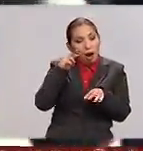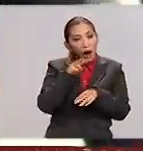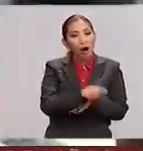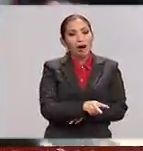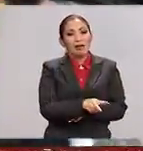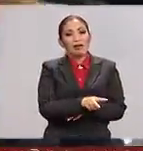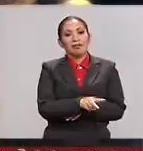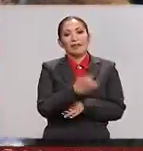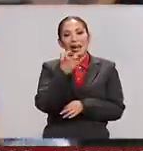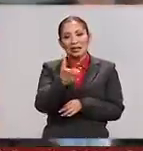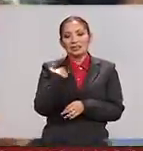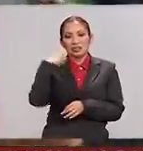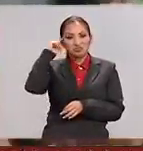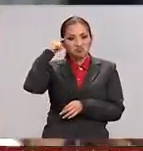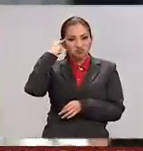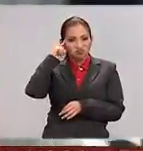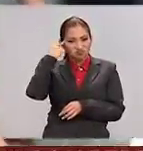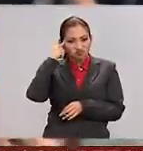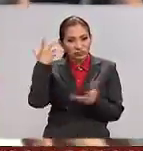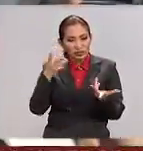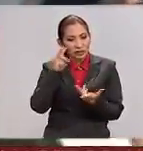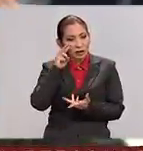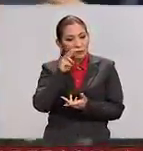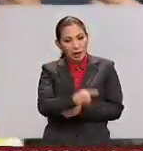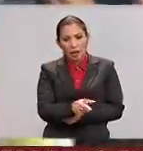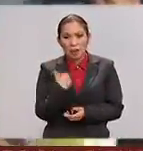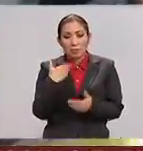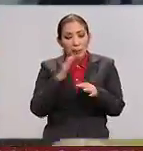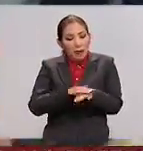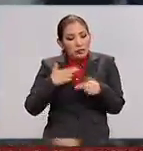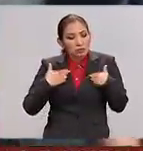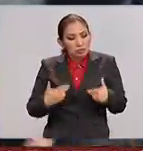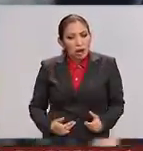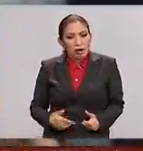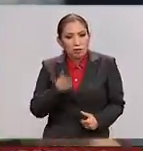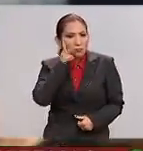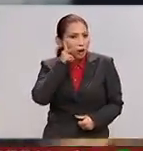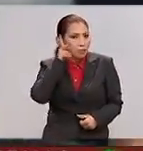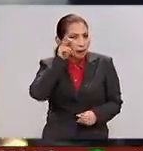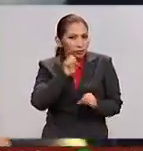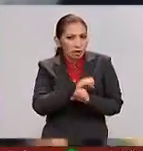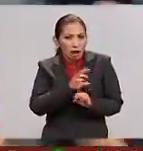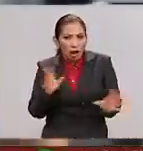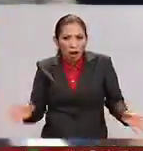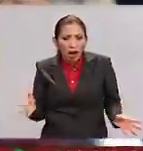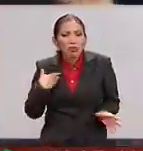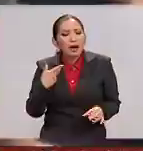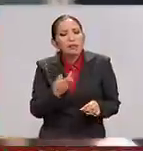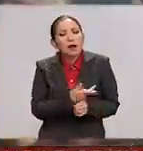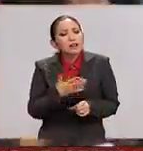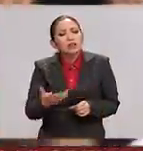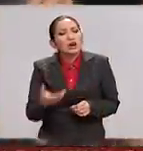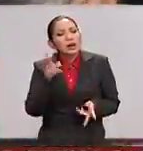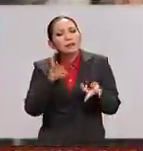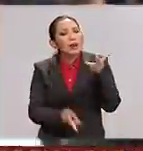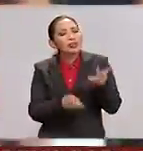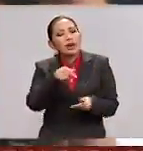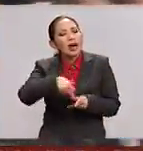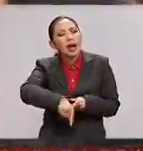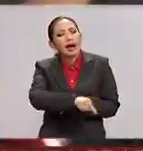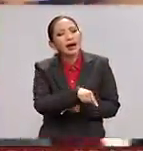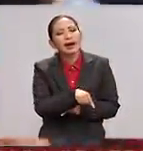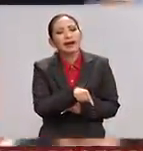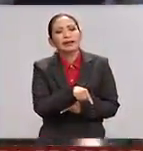justamente este enojo, esta molestia, que lo hizo ver pues más humano que nunca el Papa, obviamente. ¿Qué fue lo que se platicó ahí en la